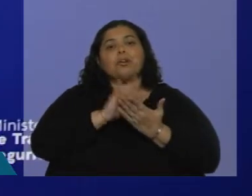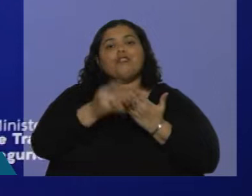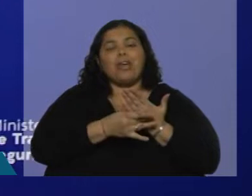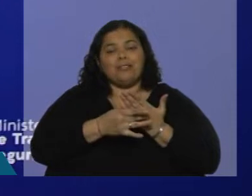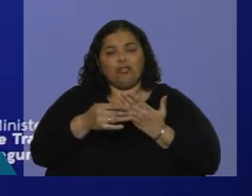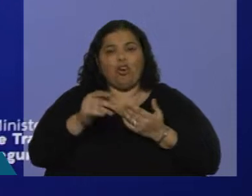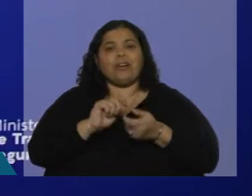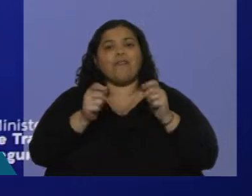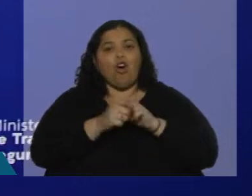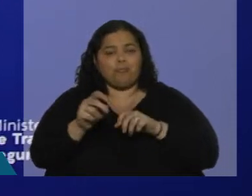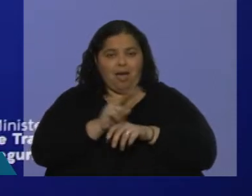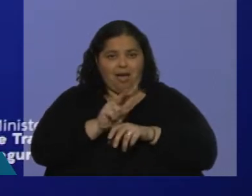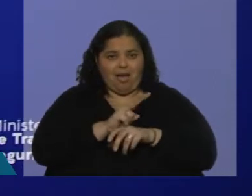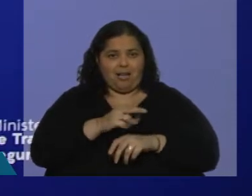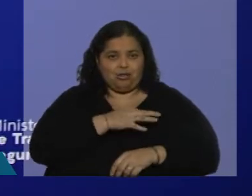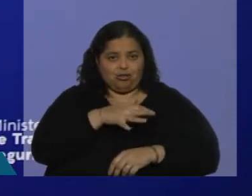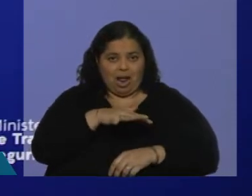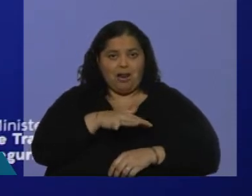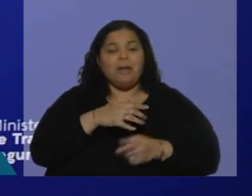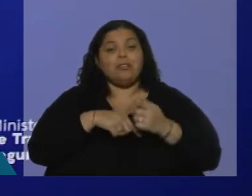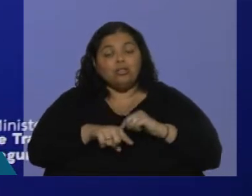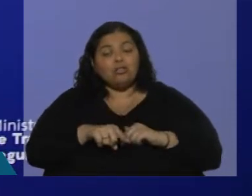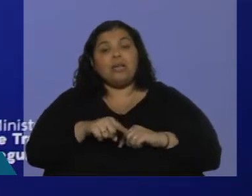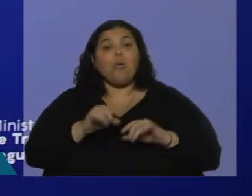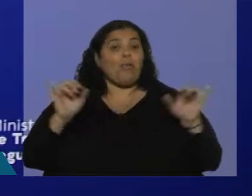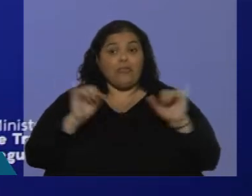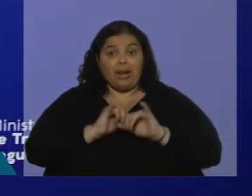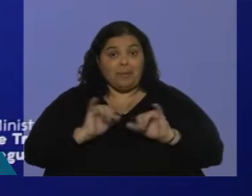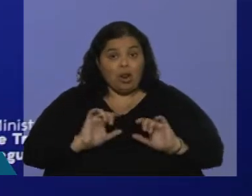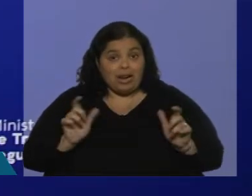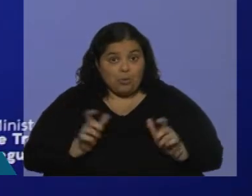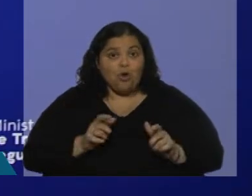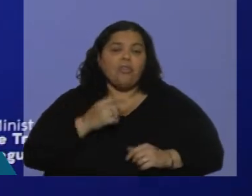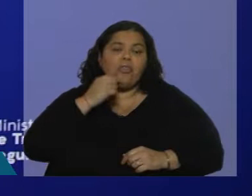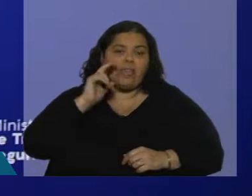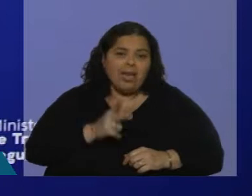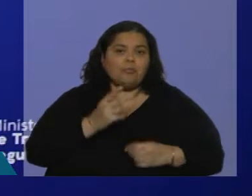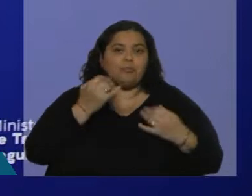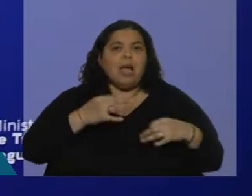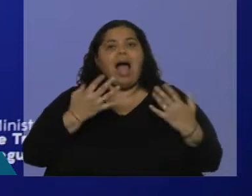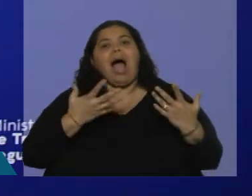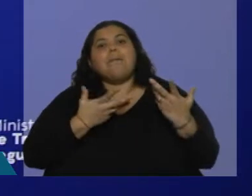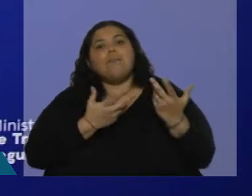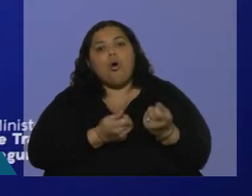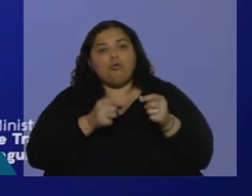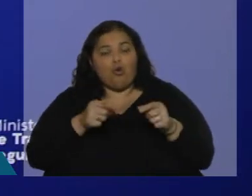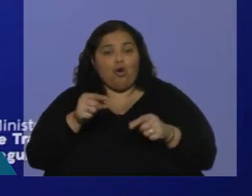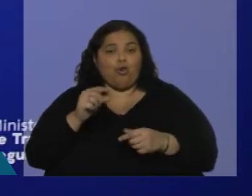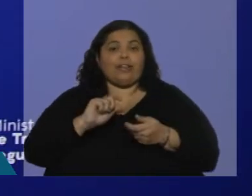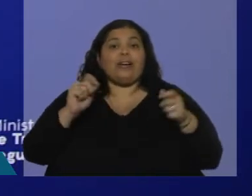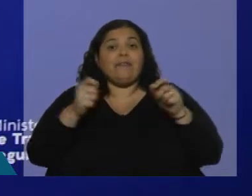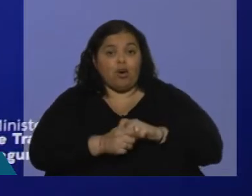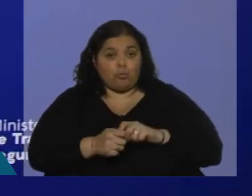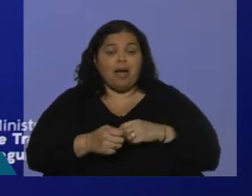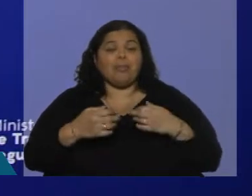su salida fueron muy contestes con el apoyo a esta reforma y no sólo a la reforma